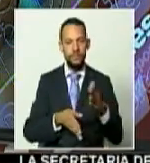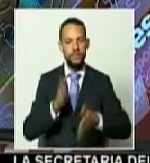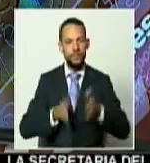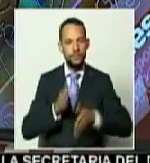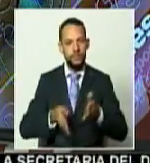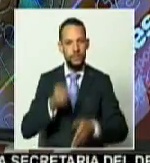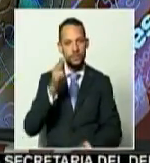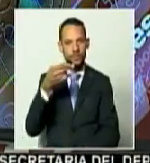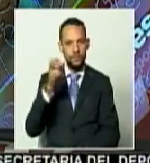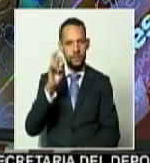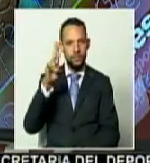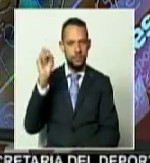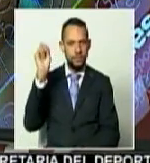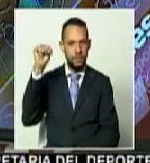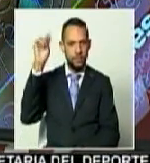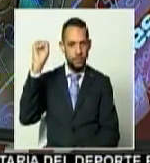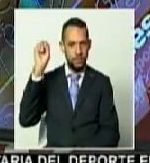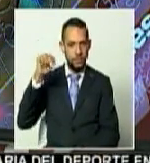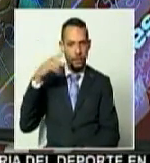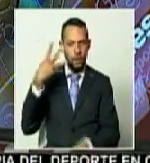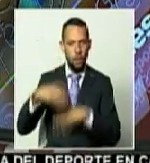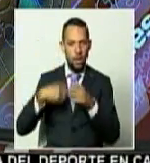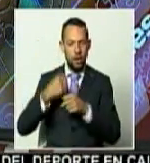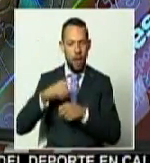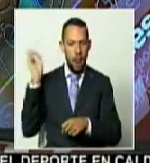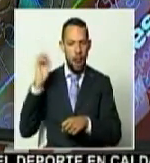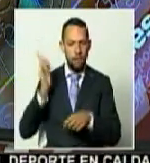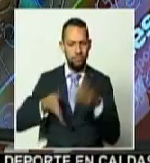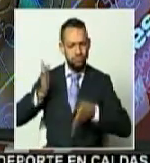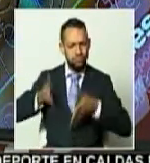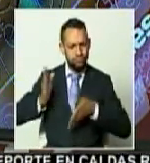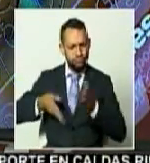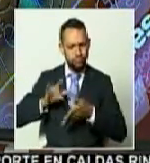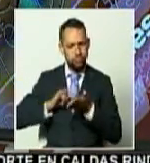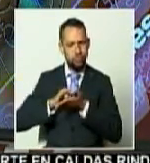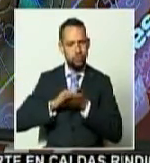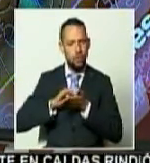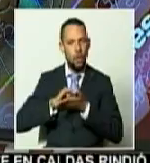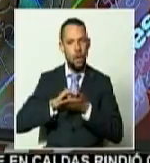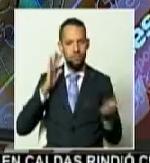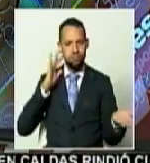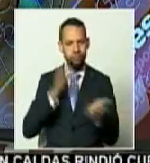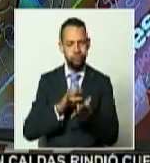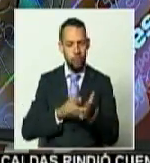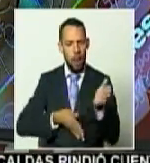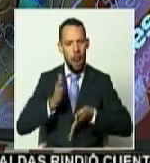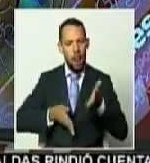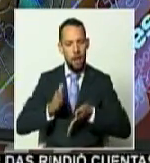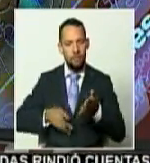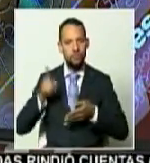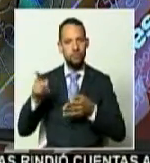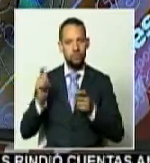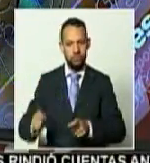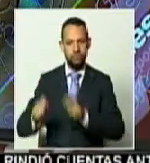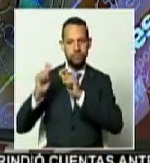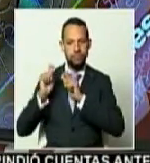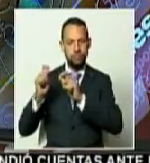Barreneche consiguió por cuarto año consecutivo el título de la Maratón de Nueva York. Ojo a este dato. Barreneche tiene en su carrera